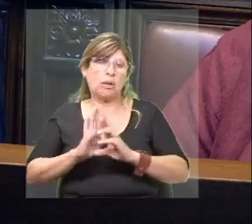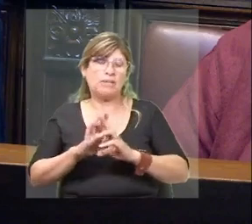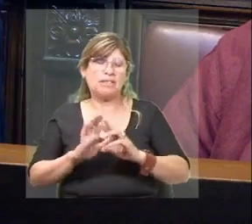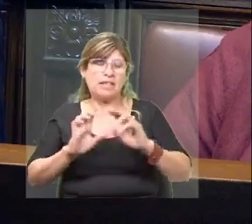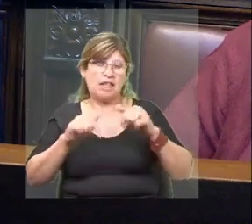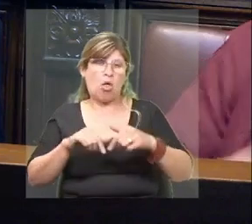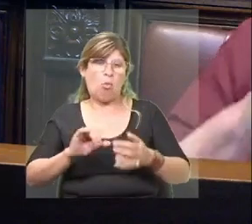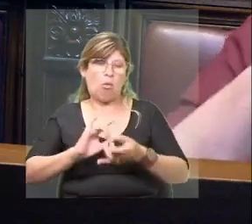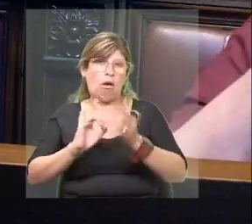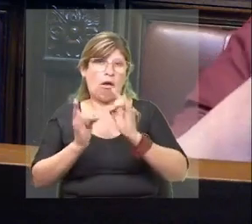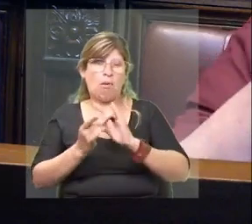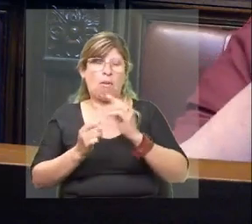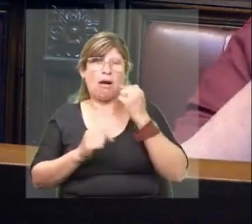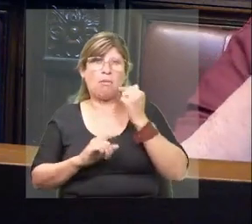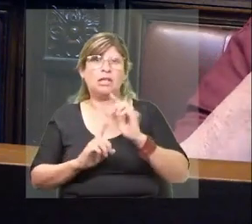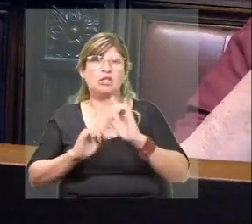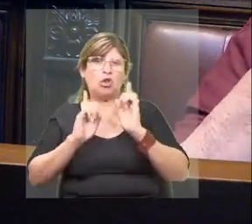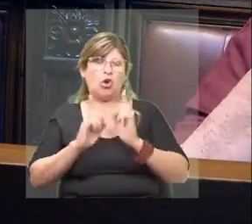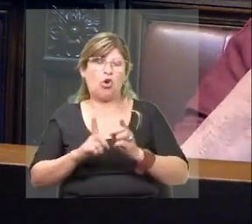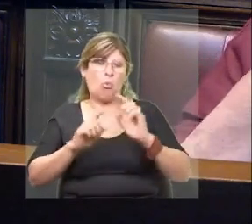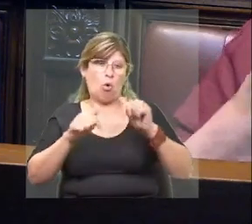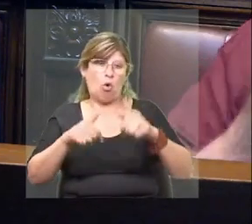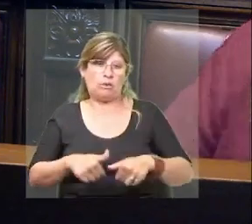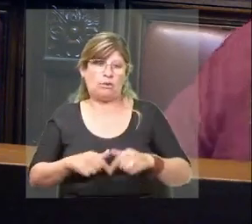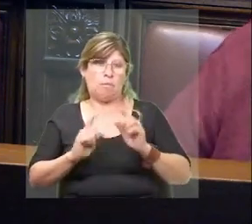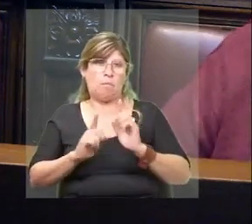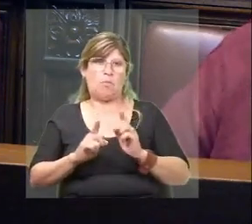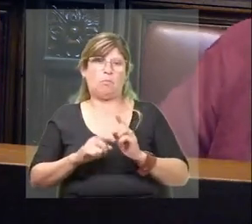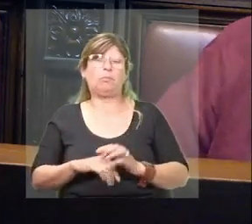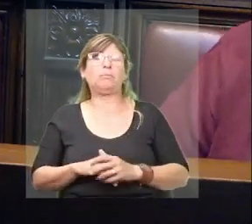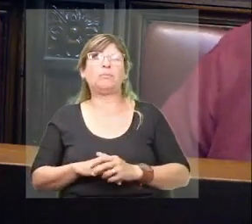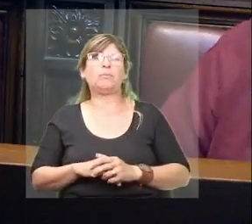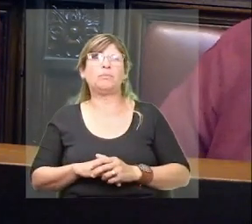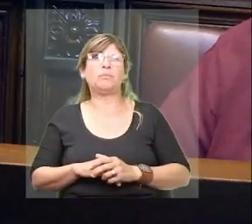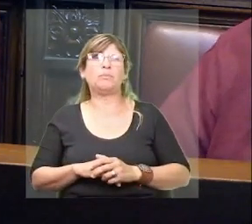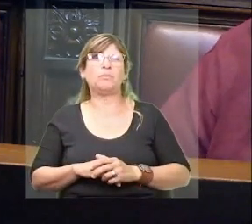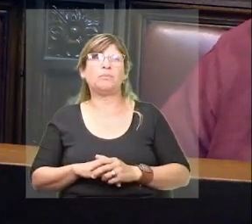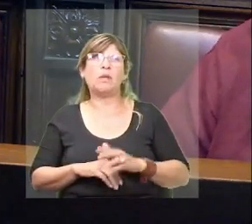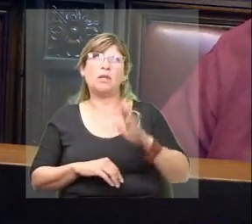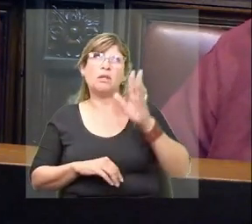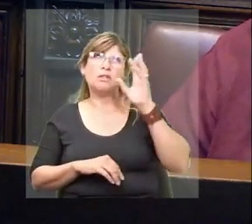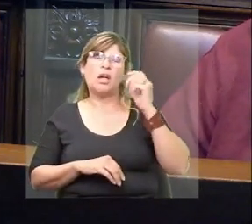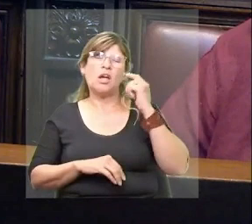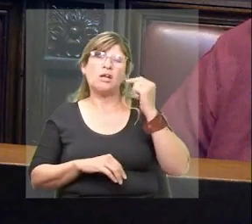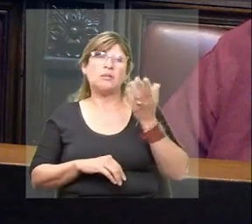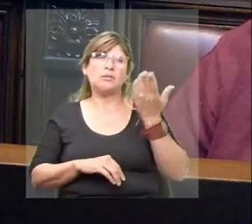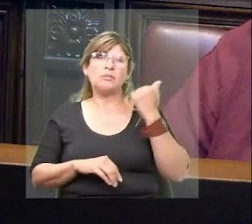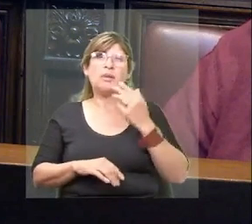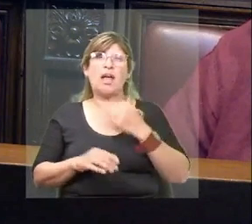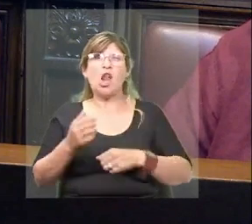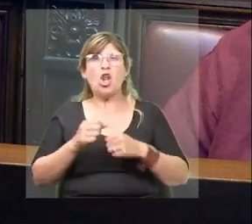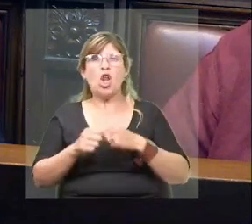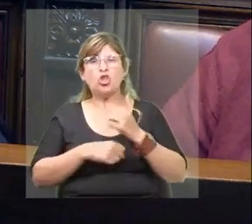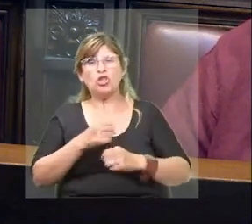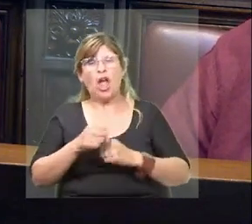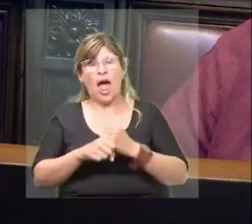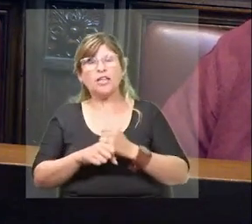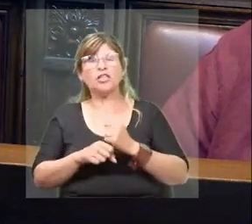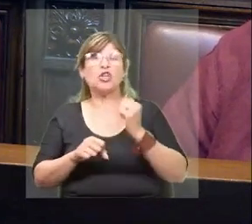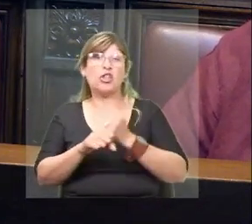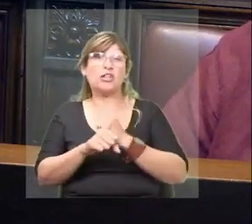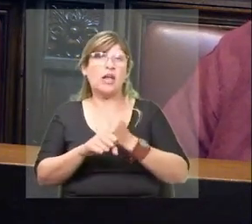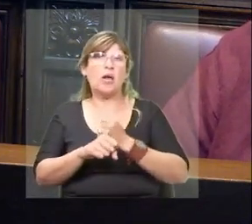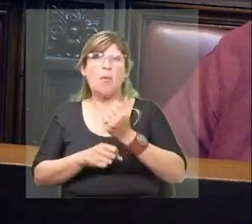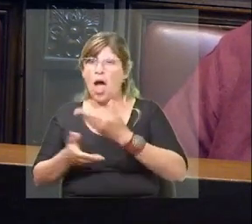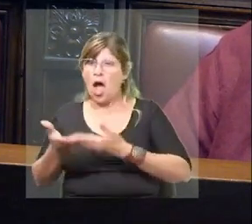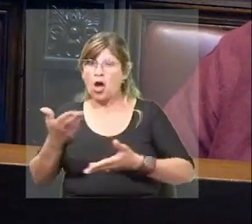Parlamento, como efectivamente ocurre hoy. Recordábamos entonces los años de trabajo